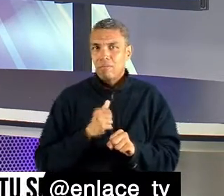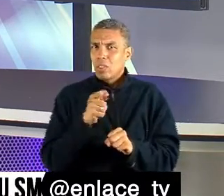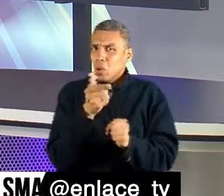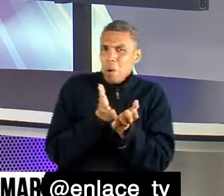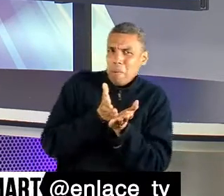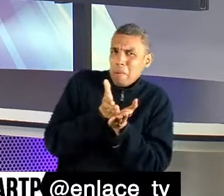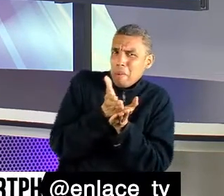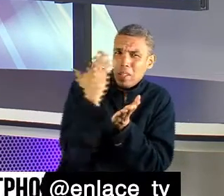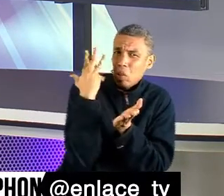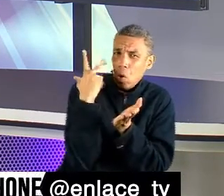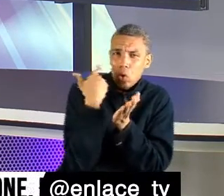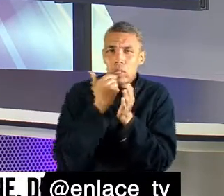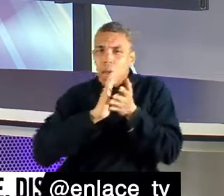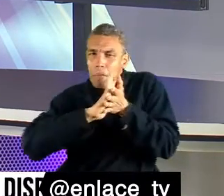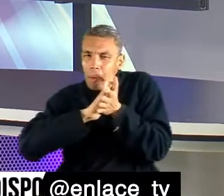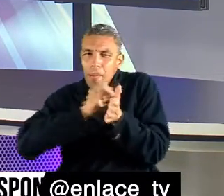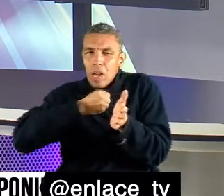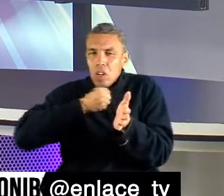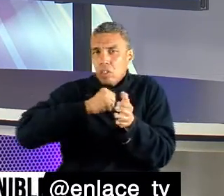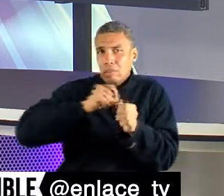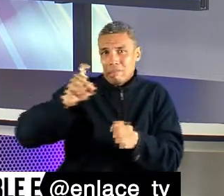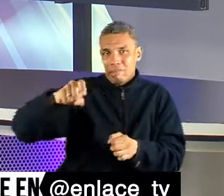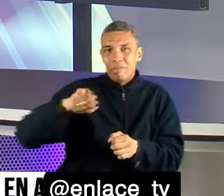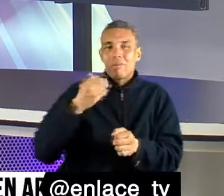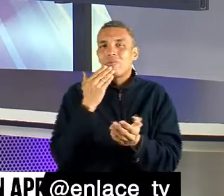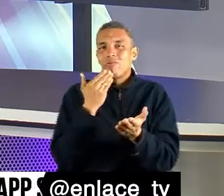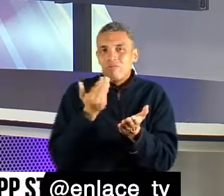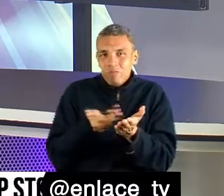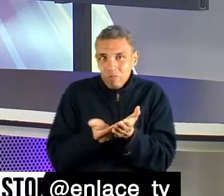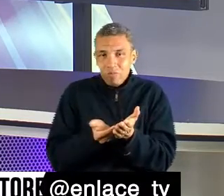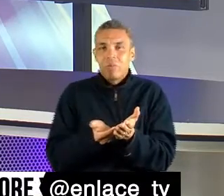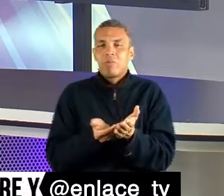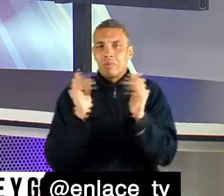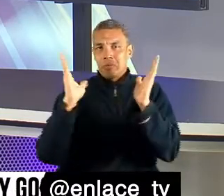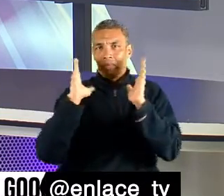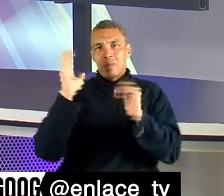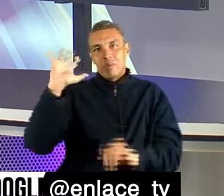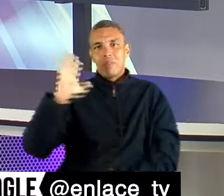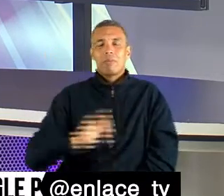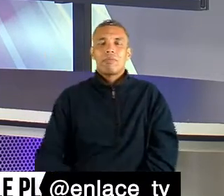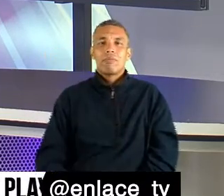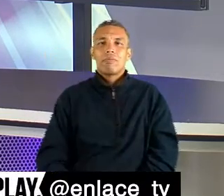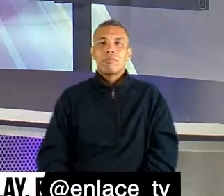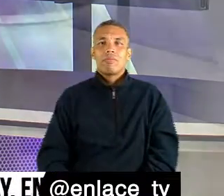casa bien informado. Esto es Enlace Noticias, lo que usted quiere ver. Una feliz noche.